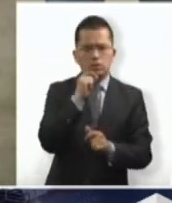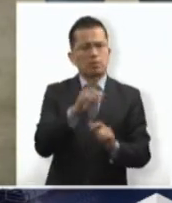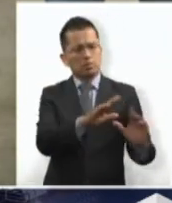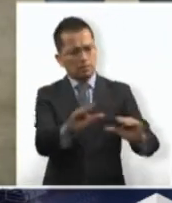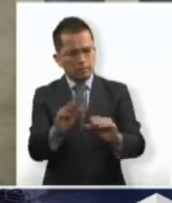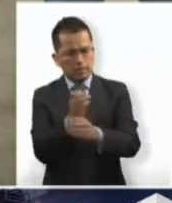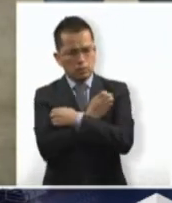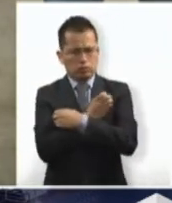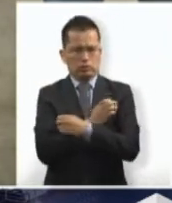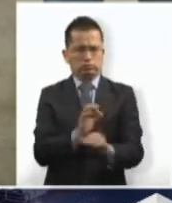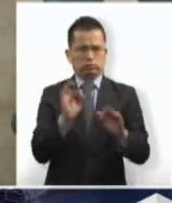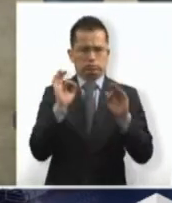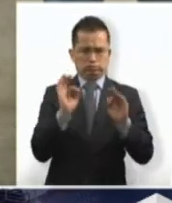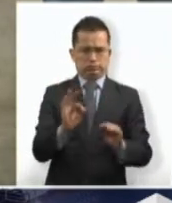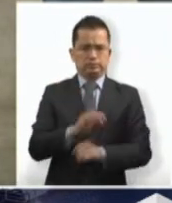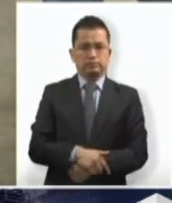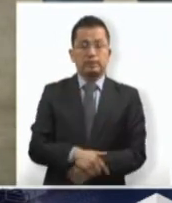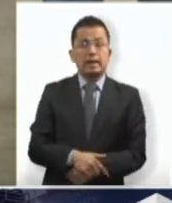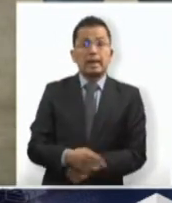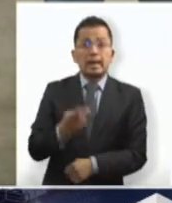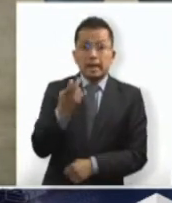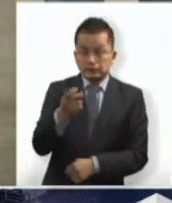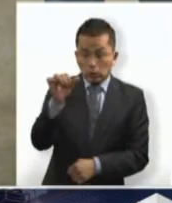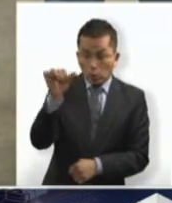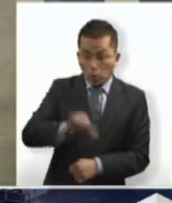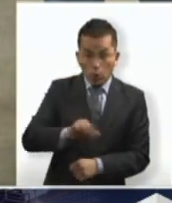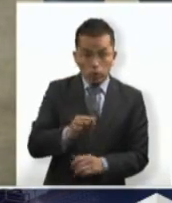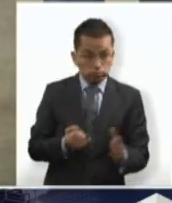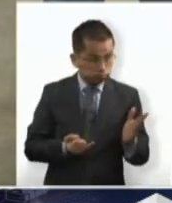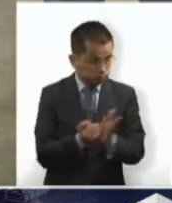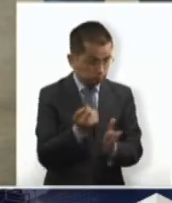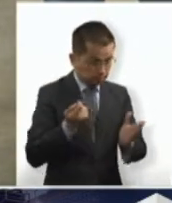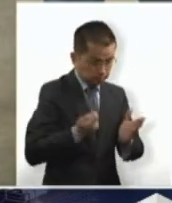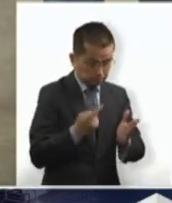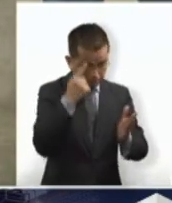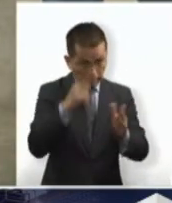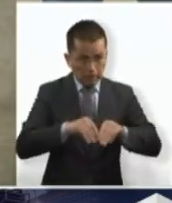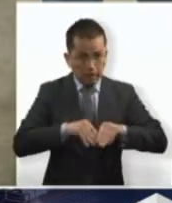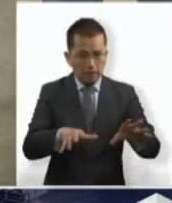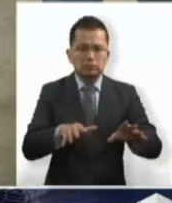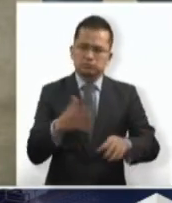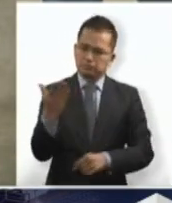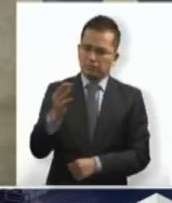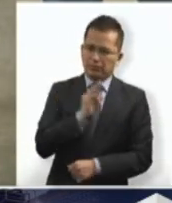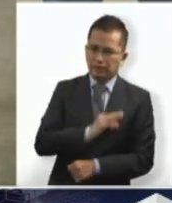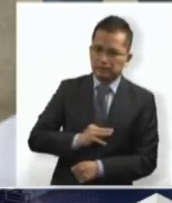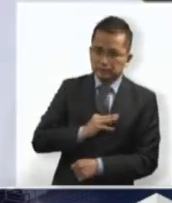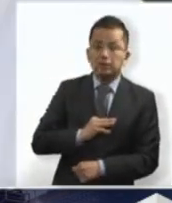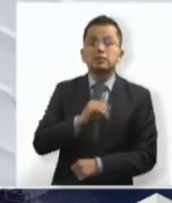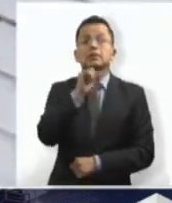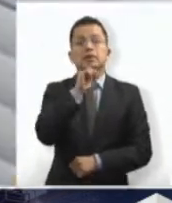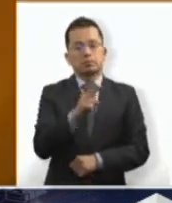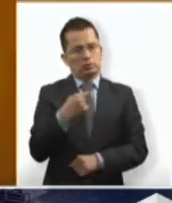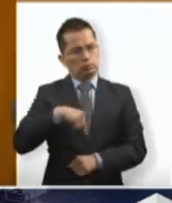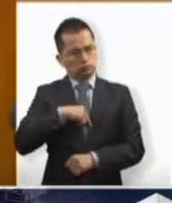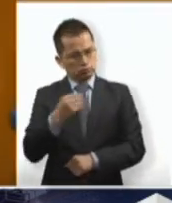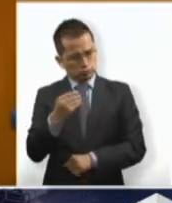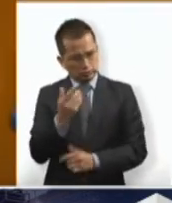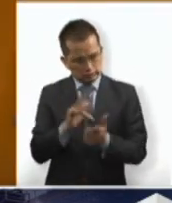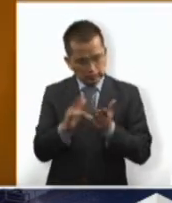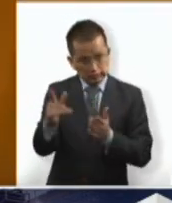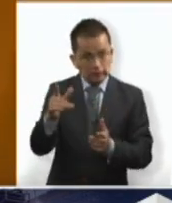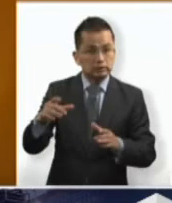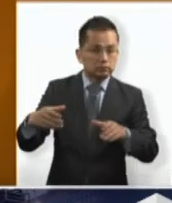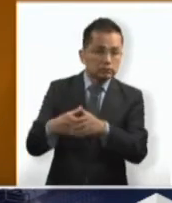calidad. Celebramos esta declaratoria y reconocemos el trabajo conjunto con el Senado de la República.